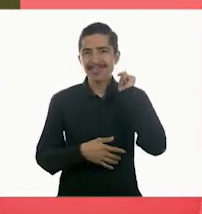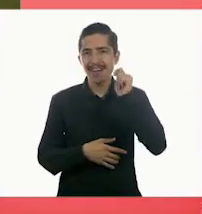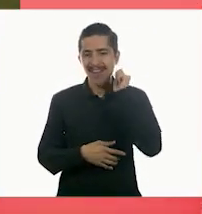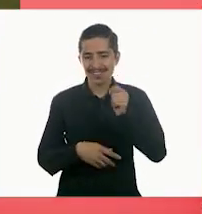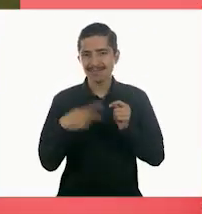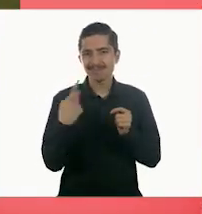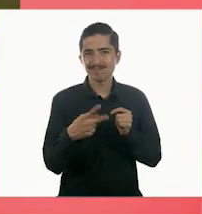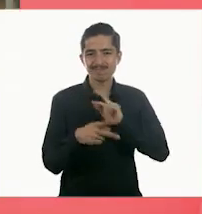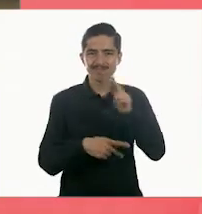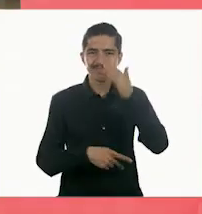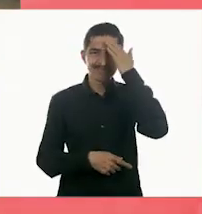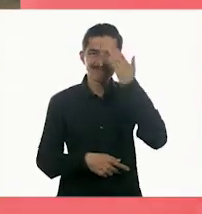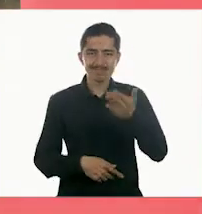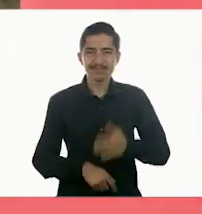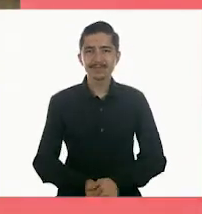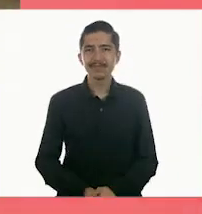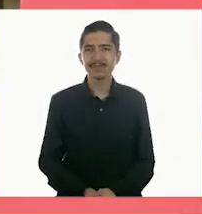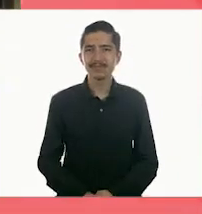Tabasco.